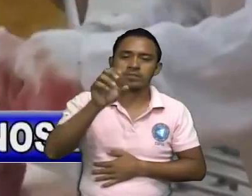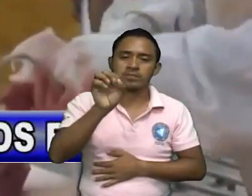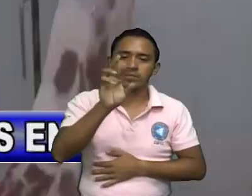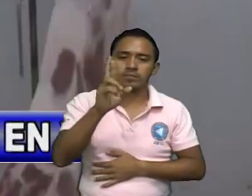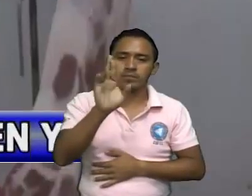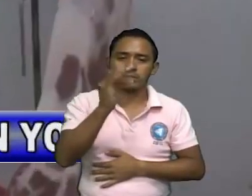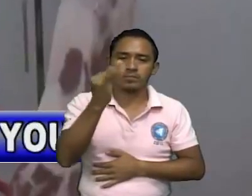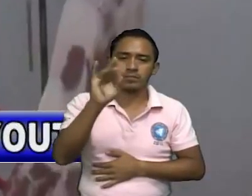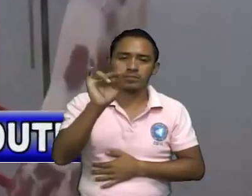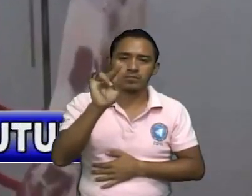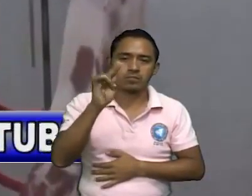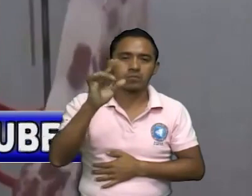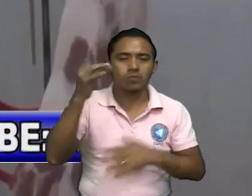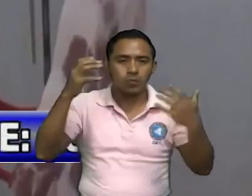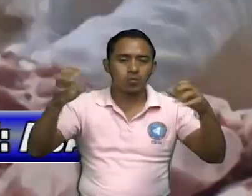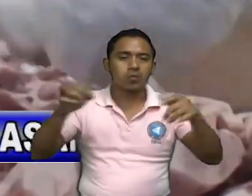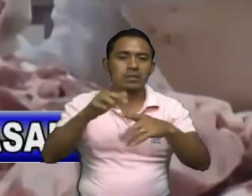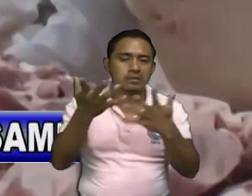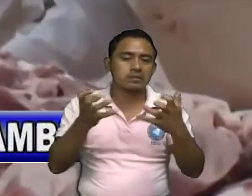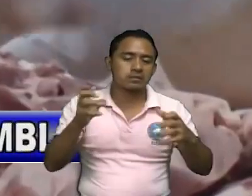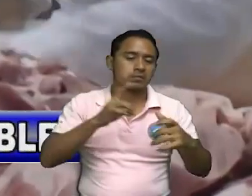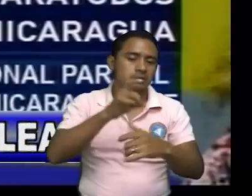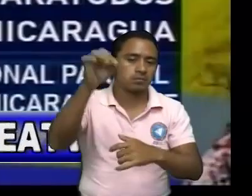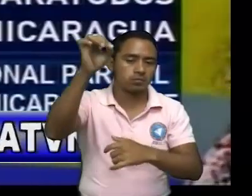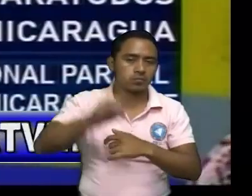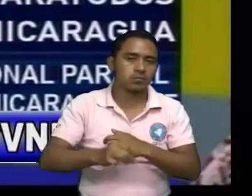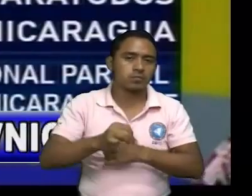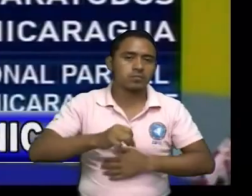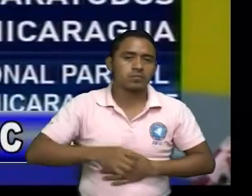se pretende alcanzar el 100%.